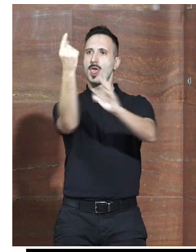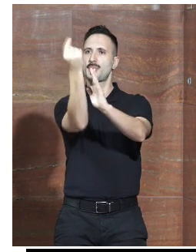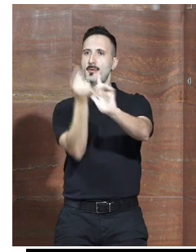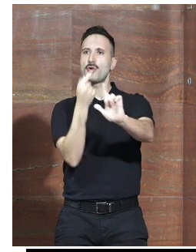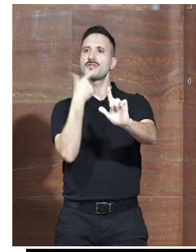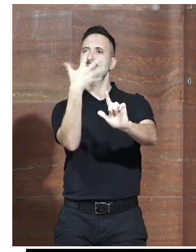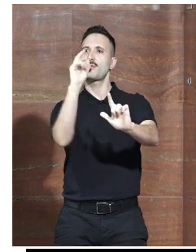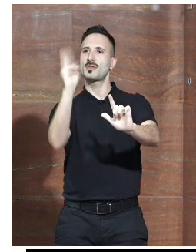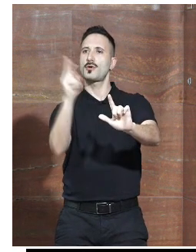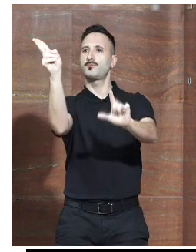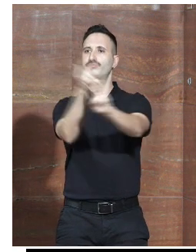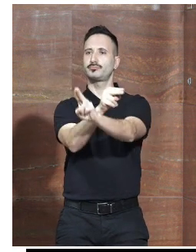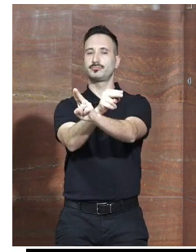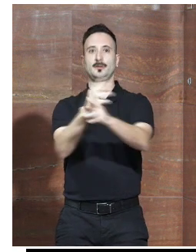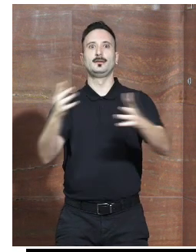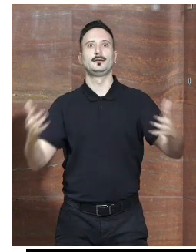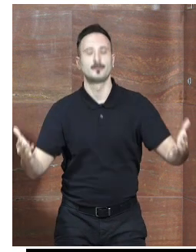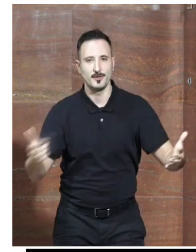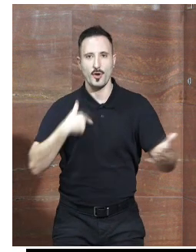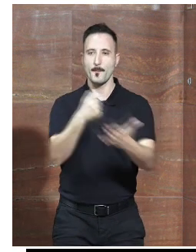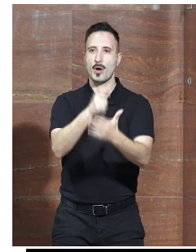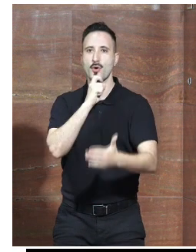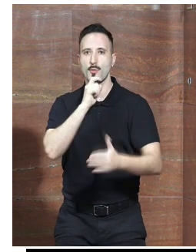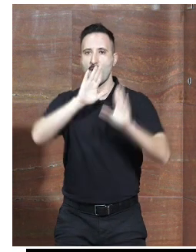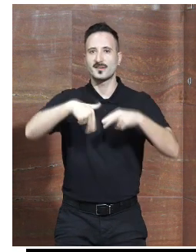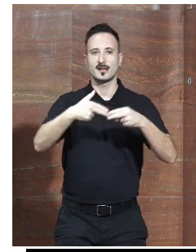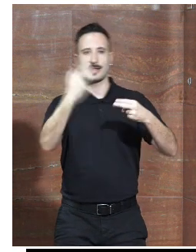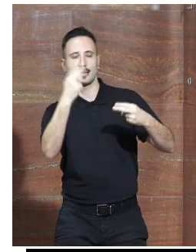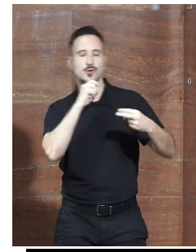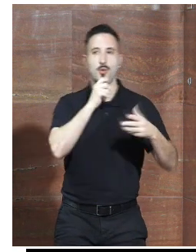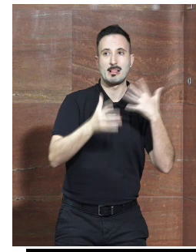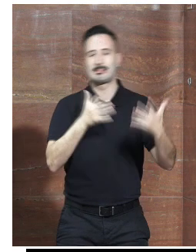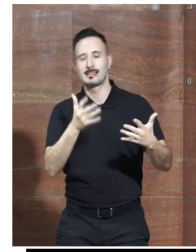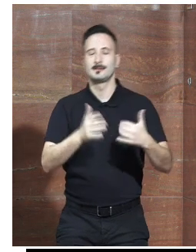claro, al final logré resolver y por eso estoy aquí, ¿no? O sea, no hubiese venido en taxi, lo que sea, pero